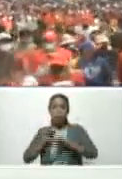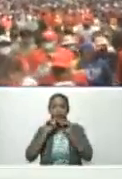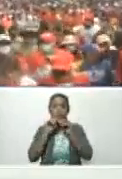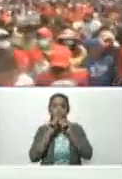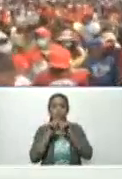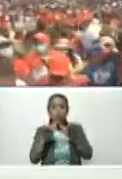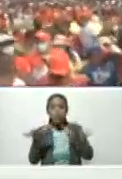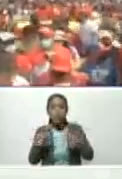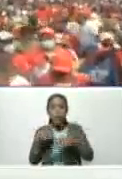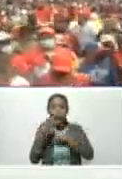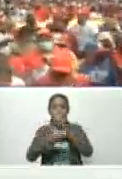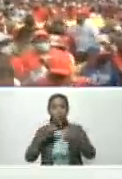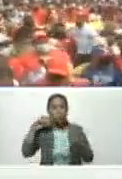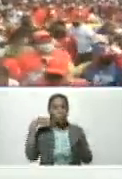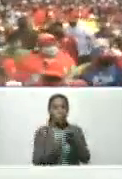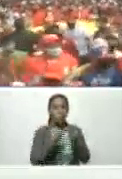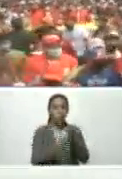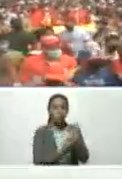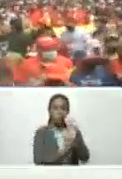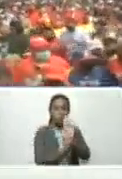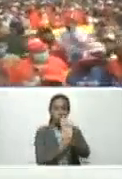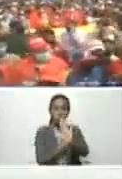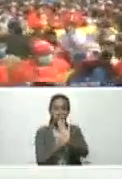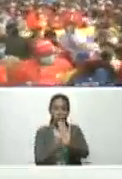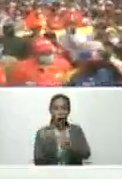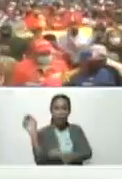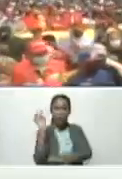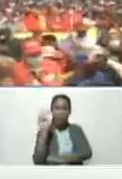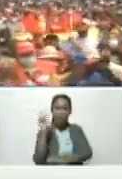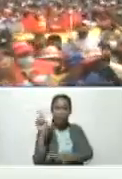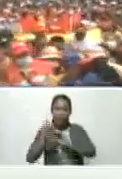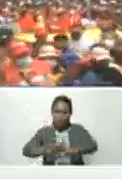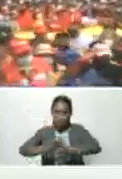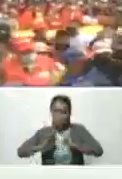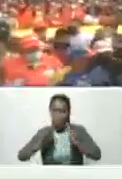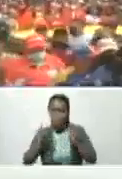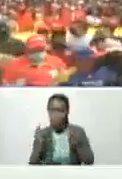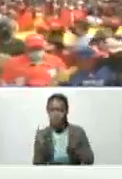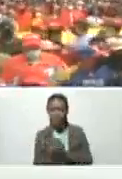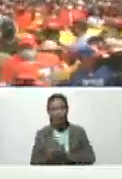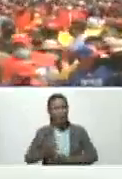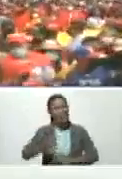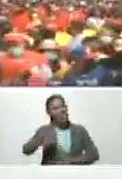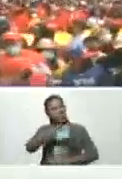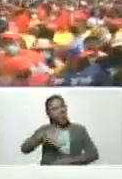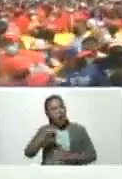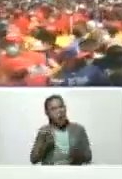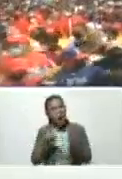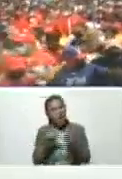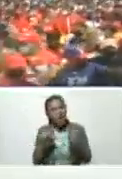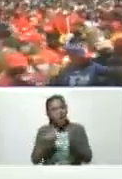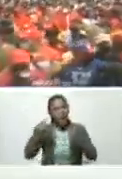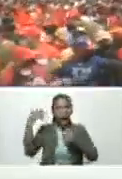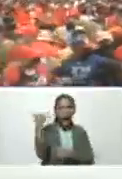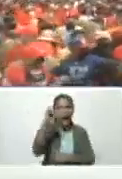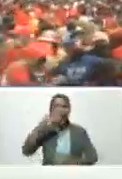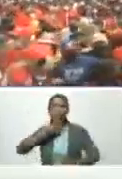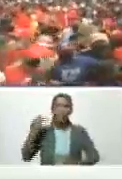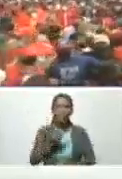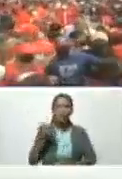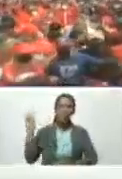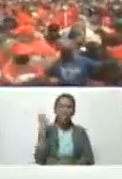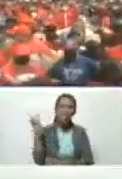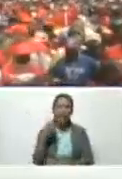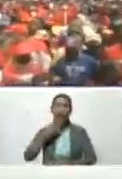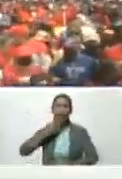le han dado una demostración a Venezuela y al mundo ¿De dónde está la juventud de Venezuela? La